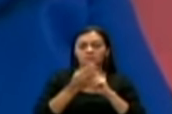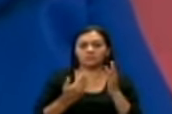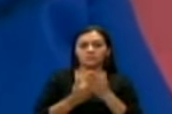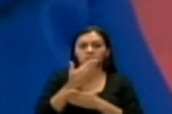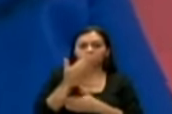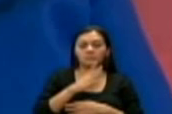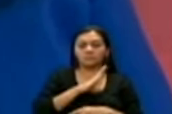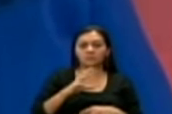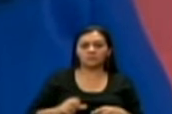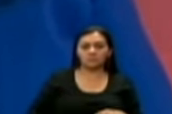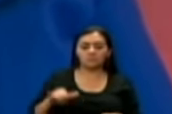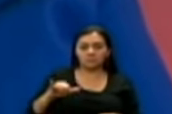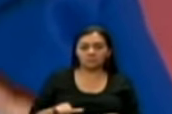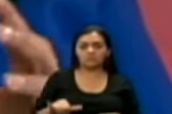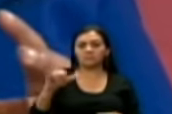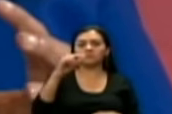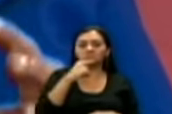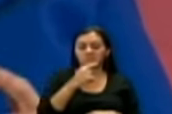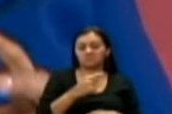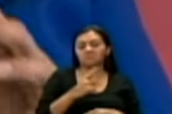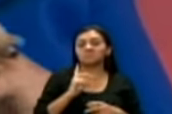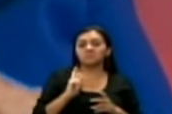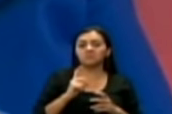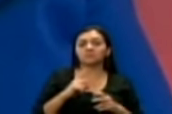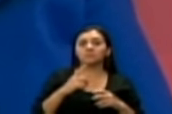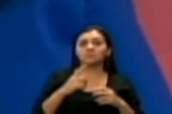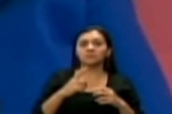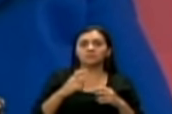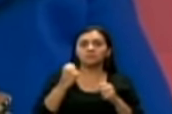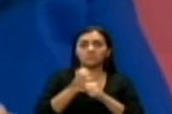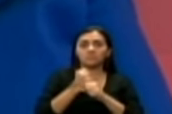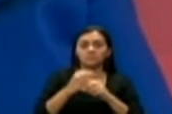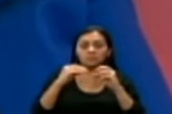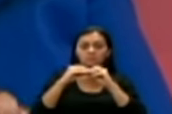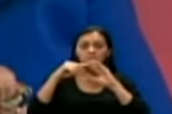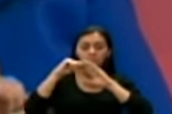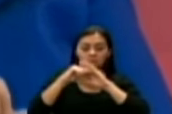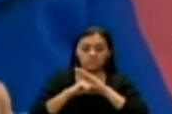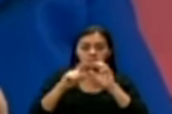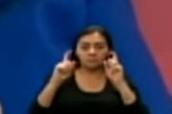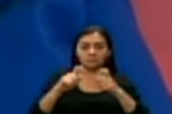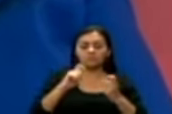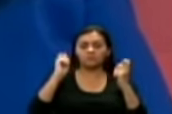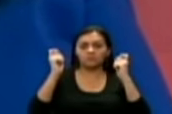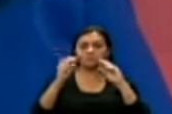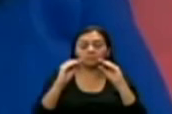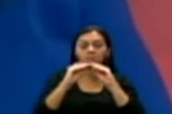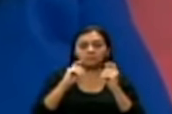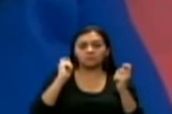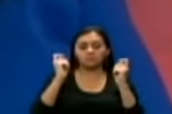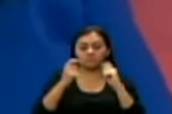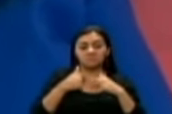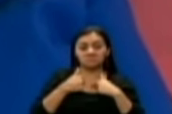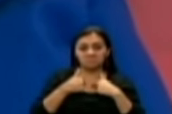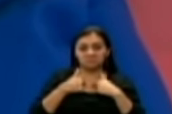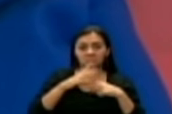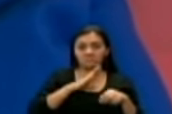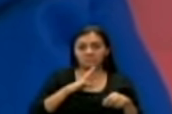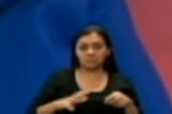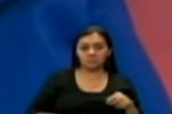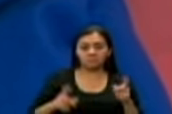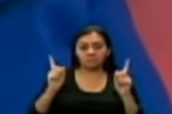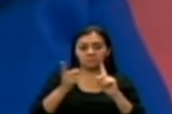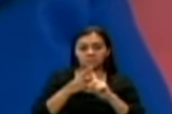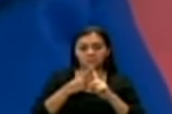Salvador Adelante. Entonces la tarea es seguir profundizando, ¿verdad? Esos cambios, esas transformaciones. Nosotros en El Salvador queremos hacer